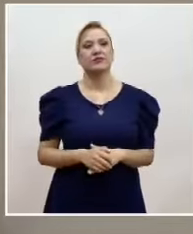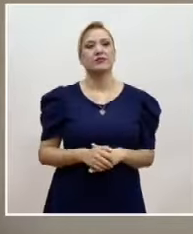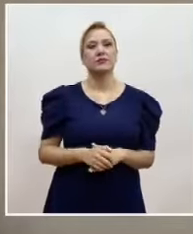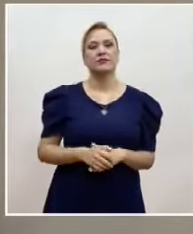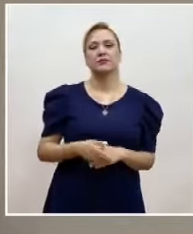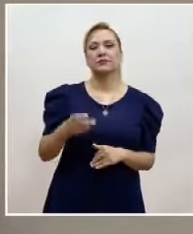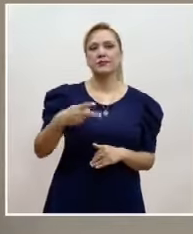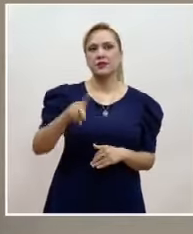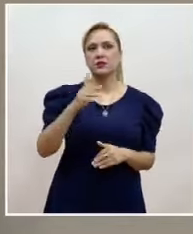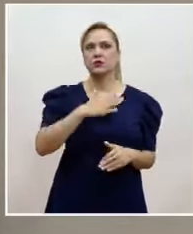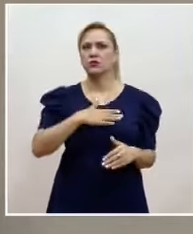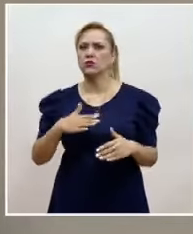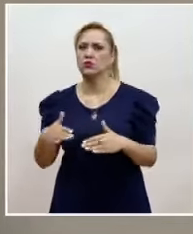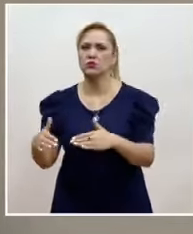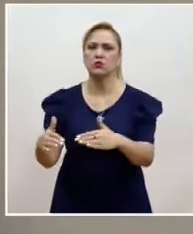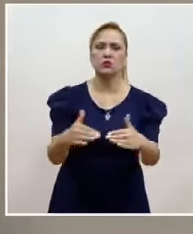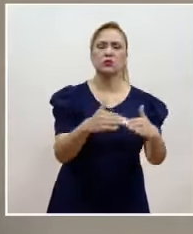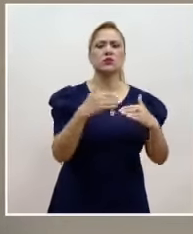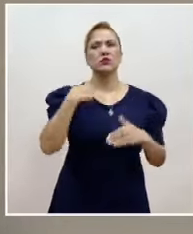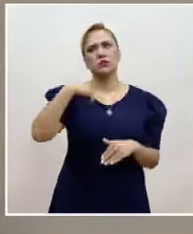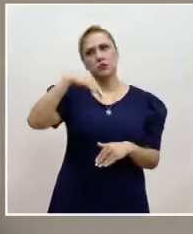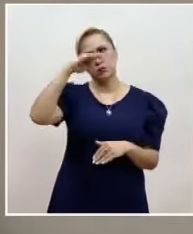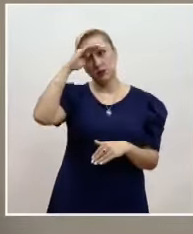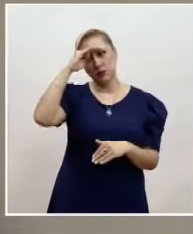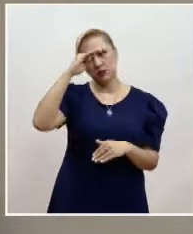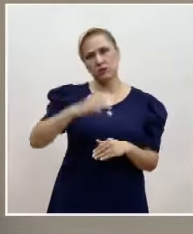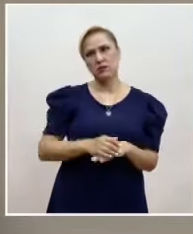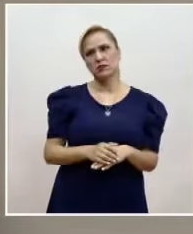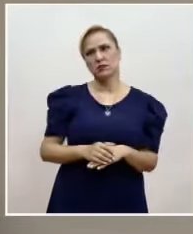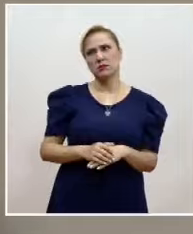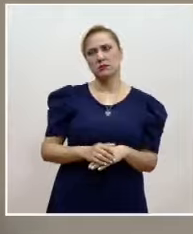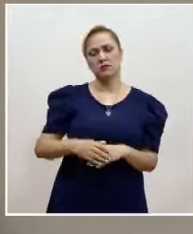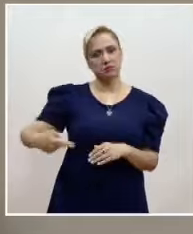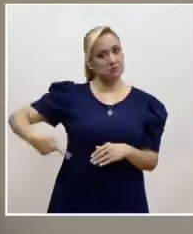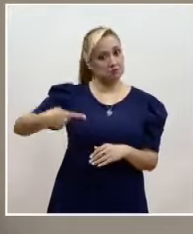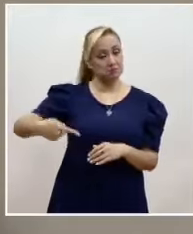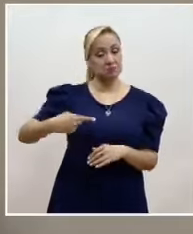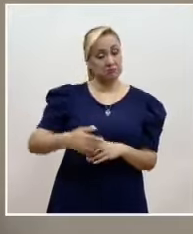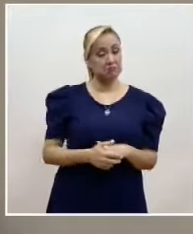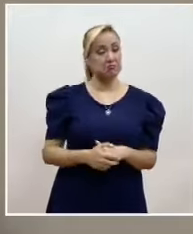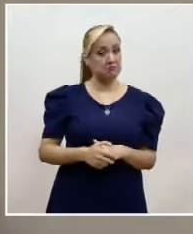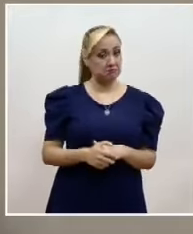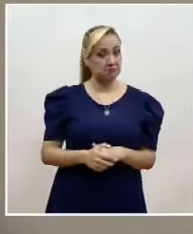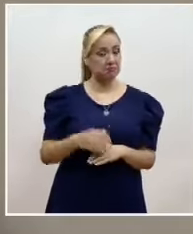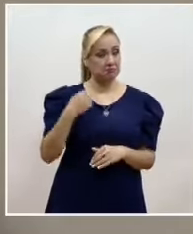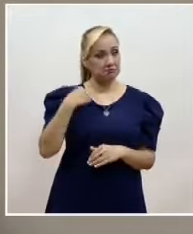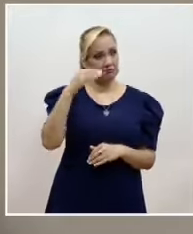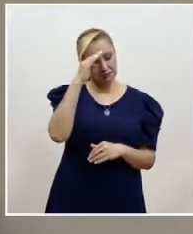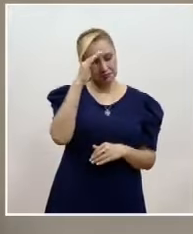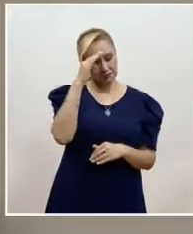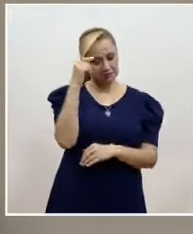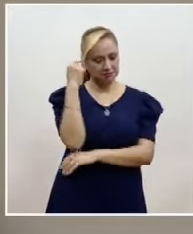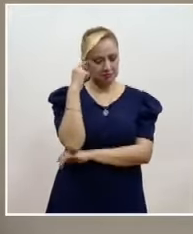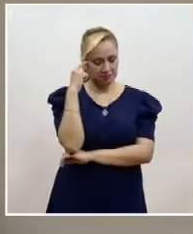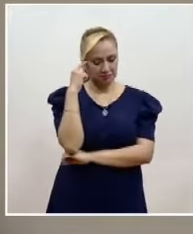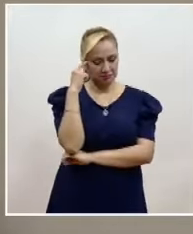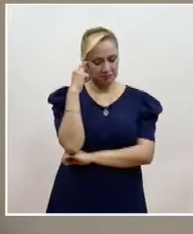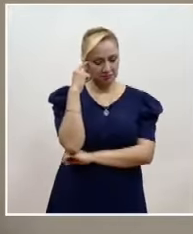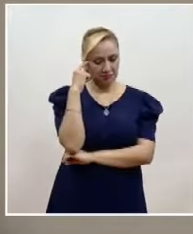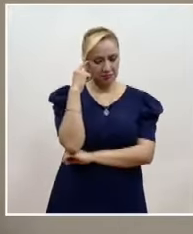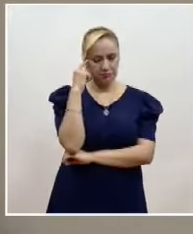Pero democratizar, yo creo, porque me parece una pregunta muy interesante y de hecho me estuvo pensando, porque, a